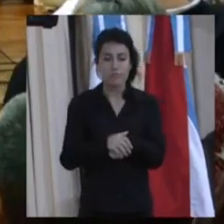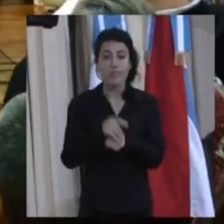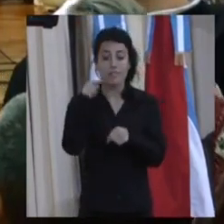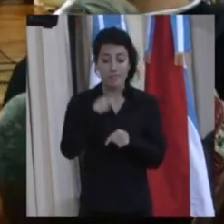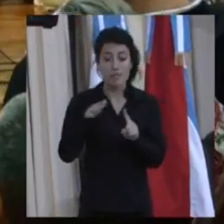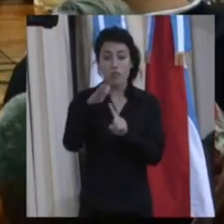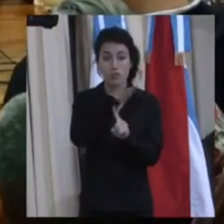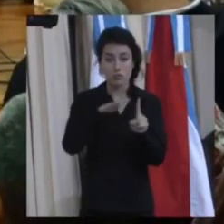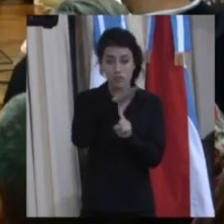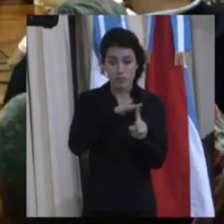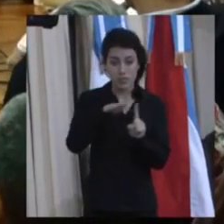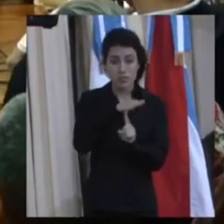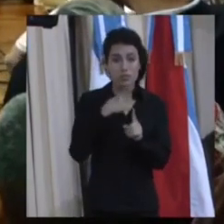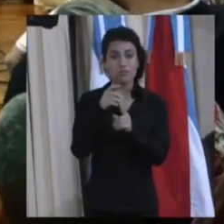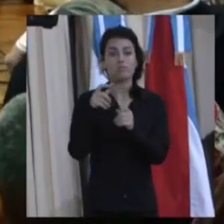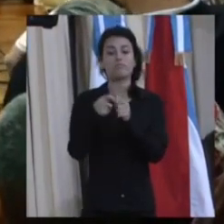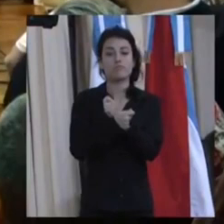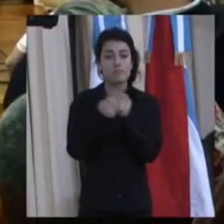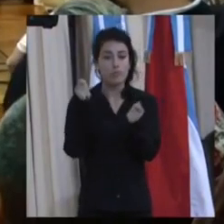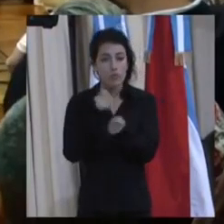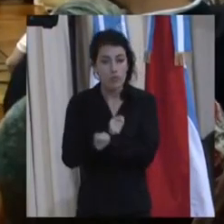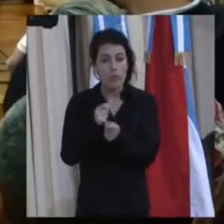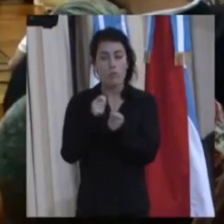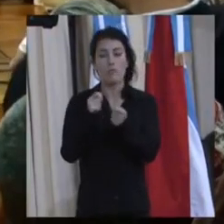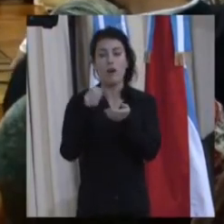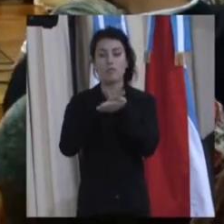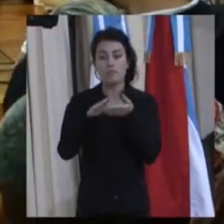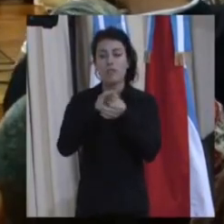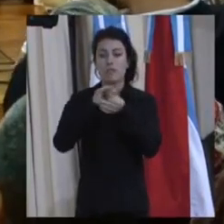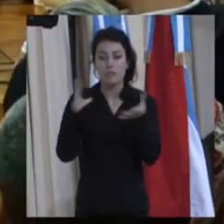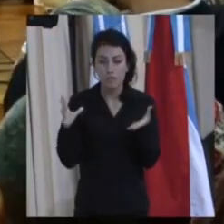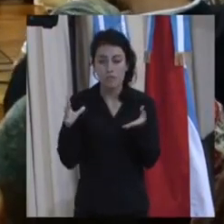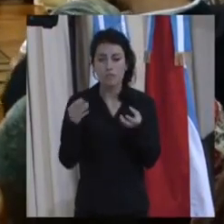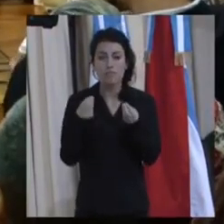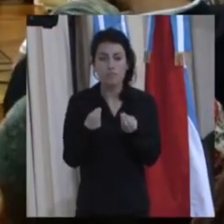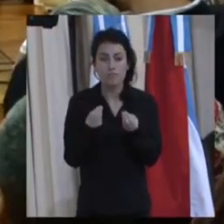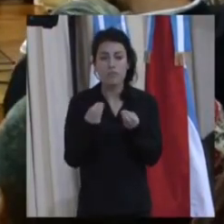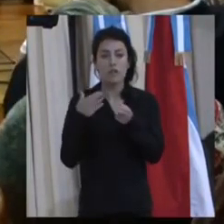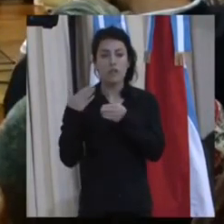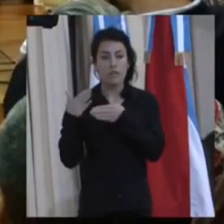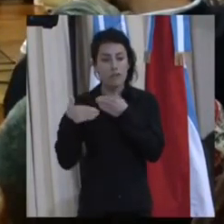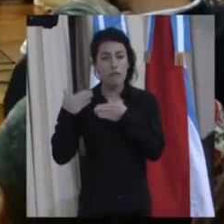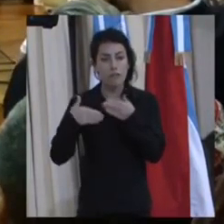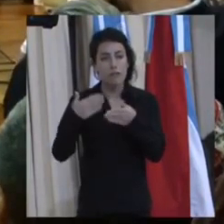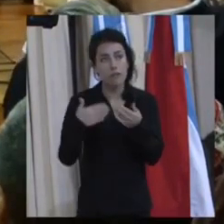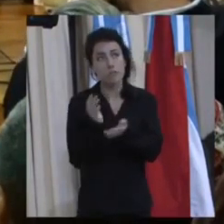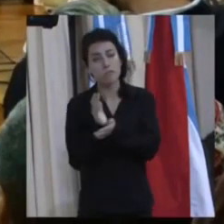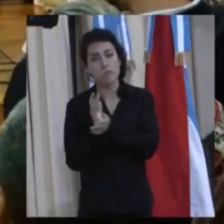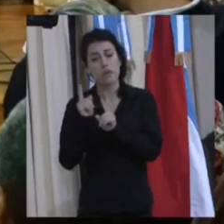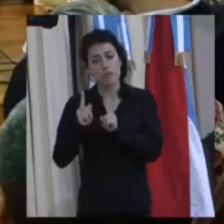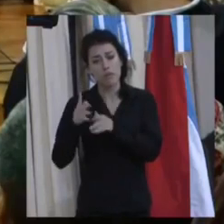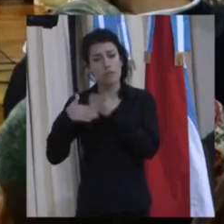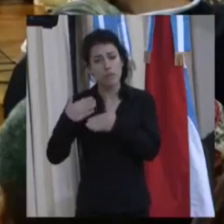contexto de las reformas neoliberales, marcó un hito que se continuó en cierta manera,